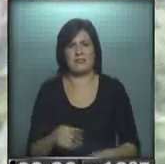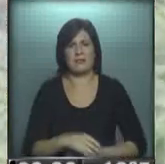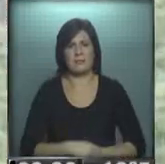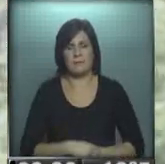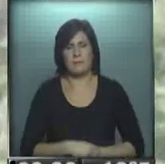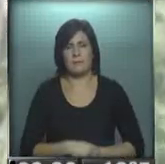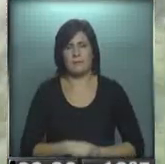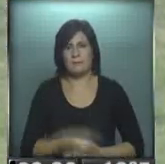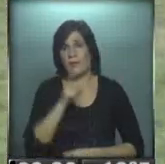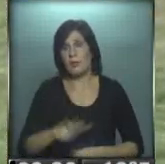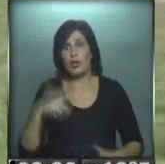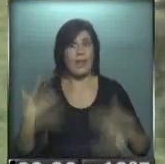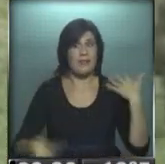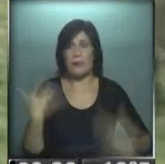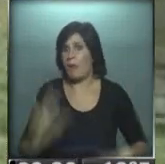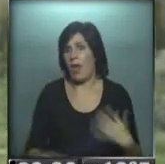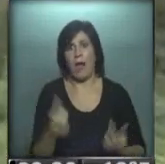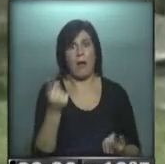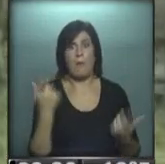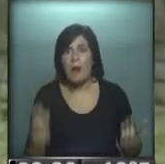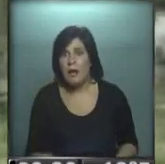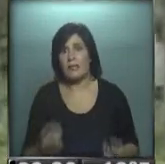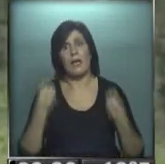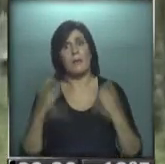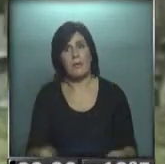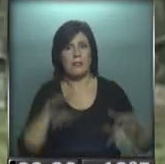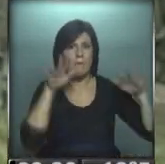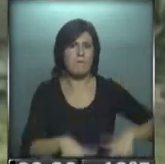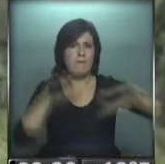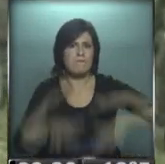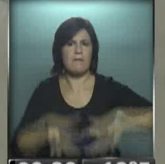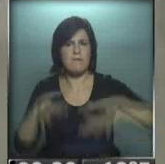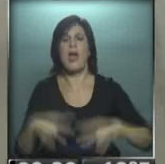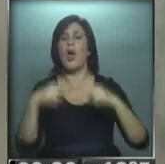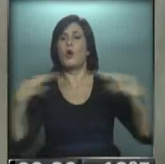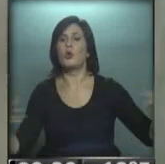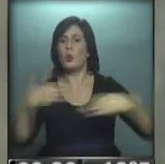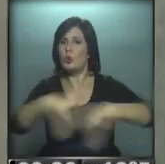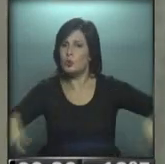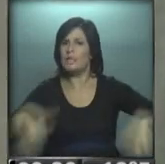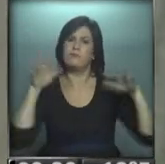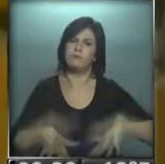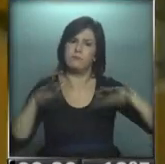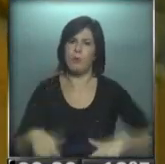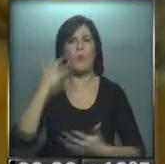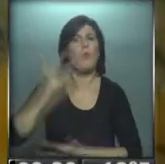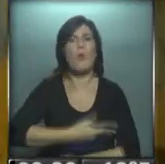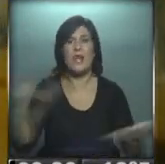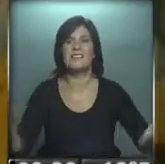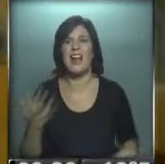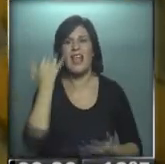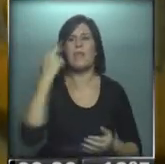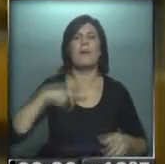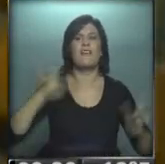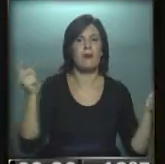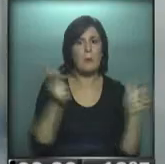Entre la desesperación y el grito, nacieron los movimientos piqueteros para mostrar en las rutas las migajas que dejó Repsol, mientras sus arcas